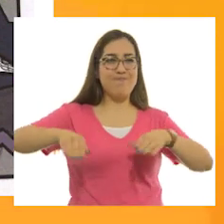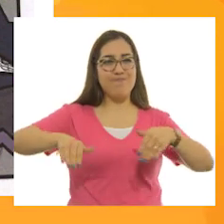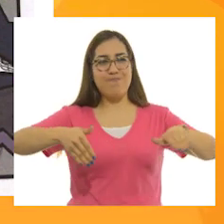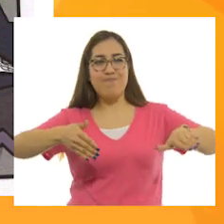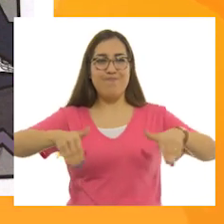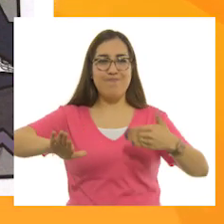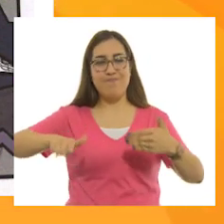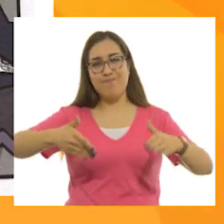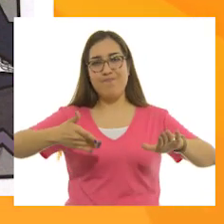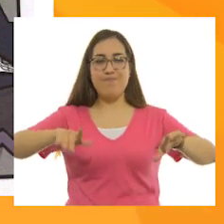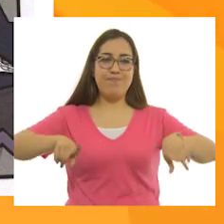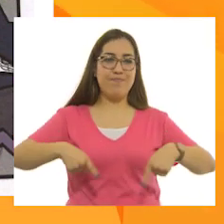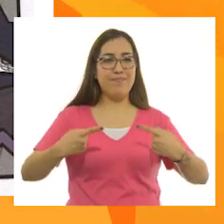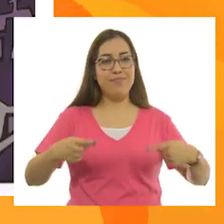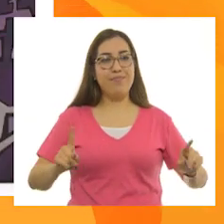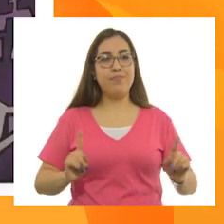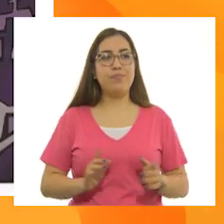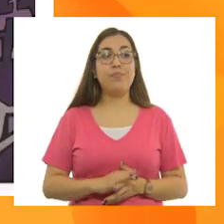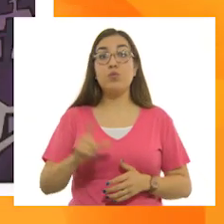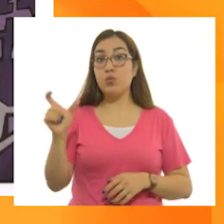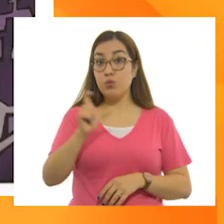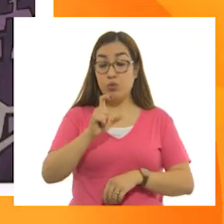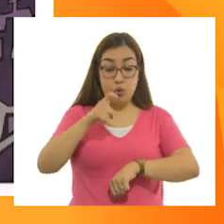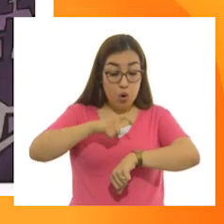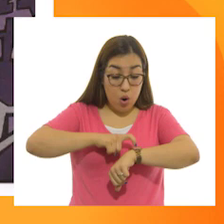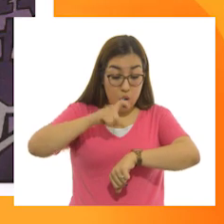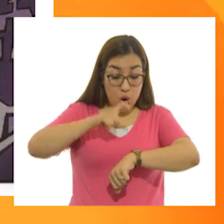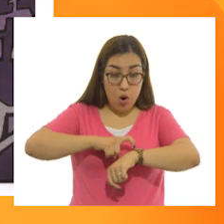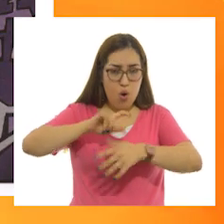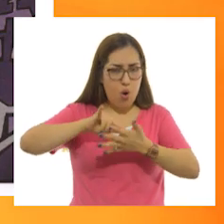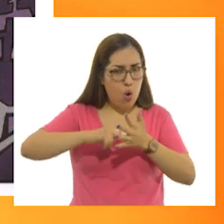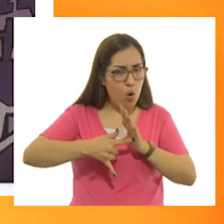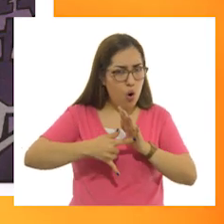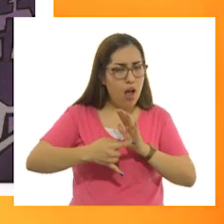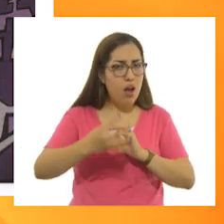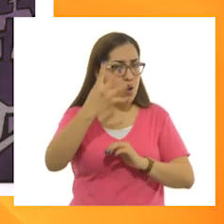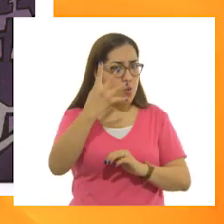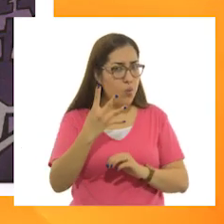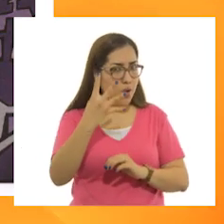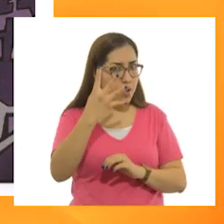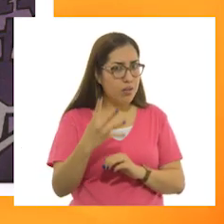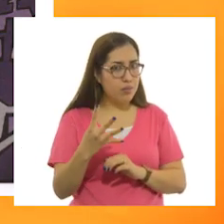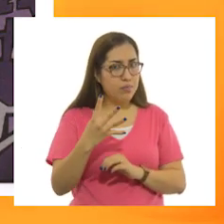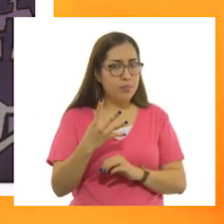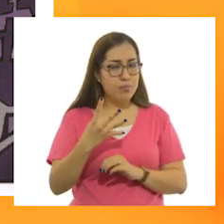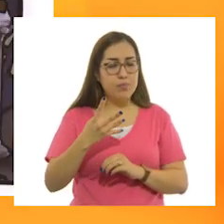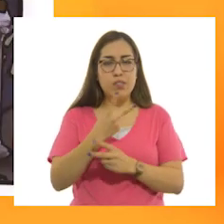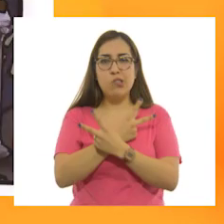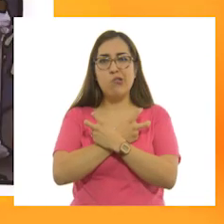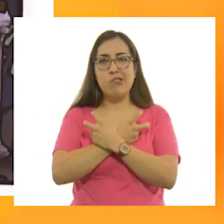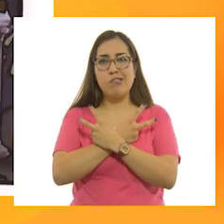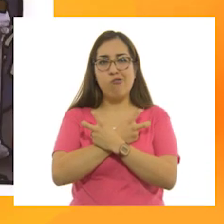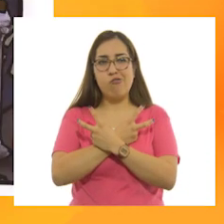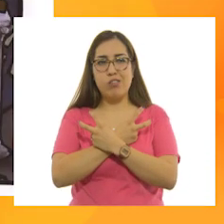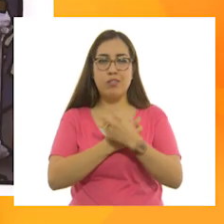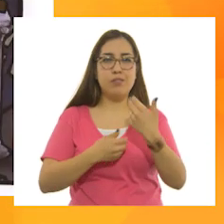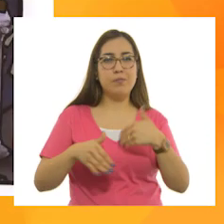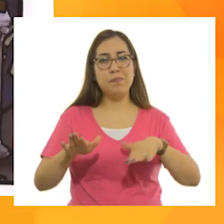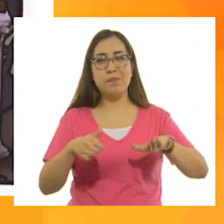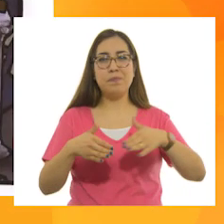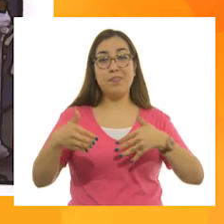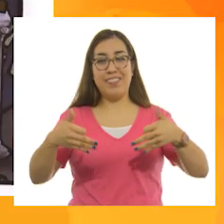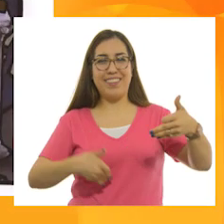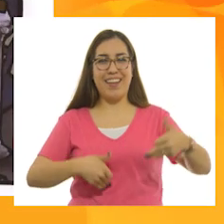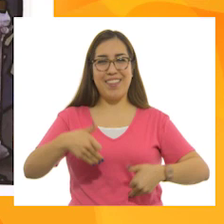tumba a la cachumbambé cuando el reloj marca las cuatro los esqueletos juegan al teatro